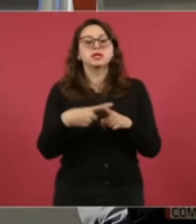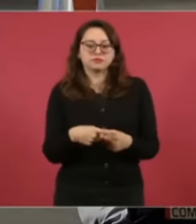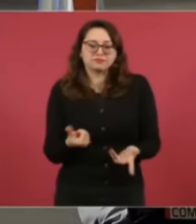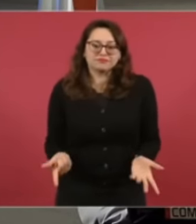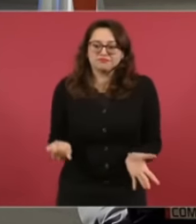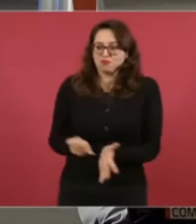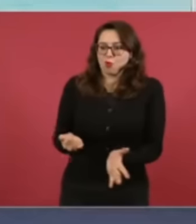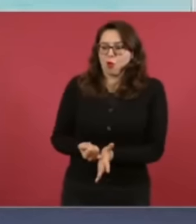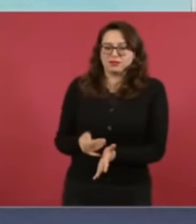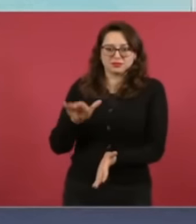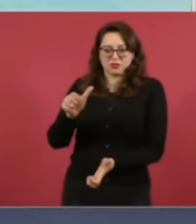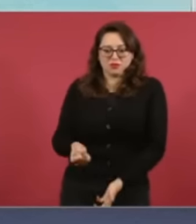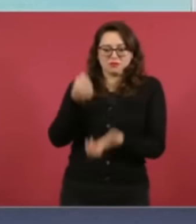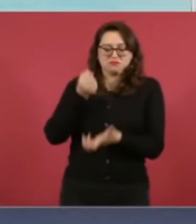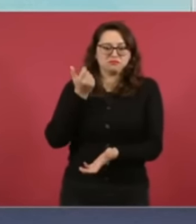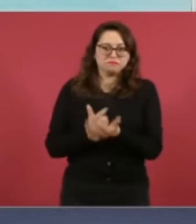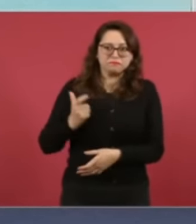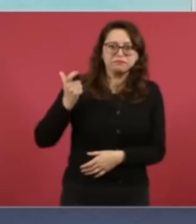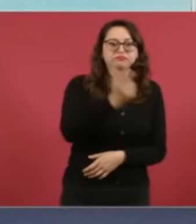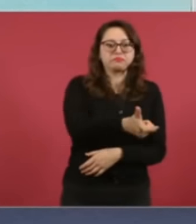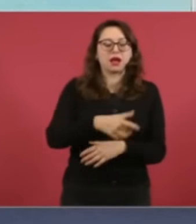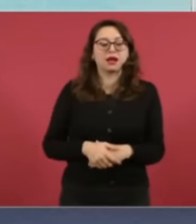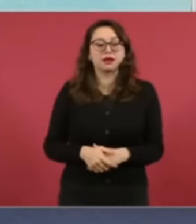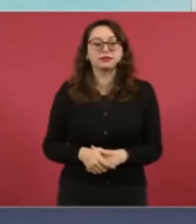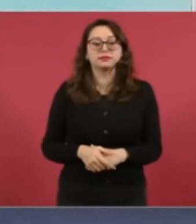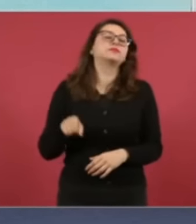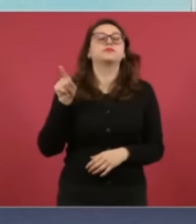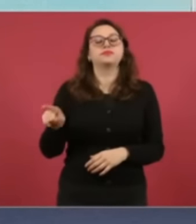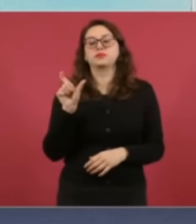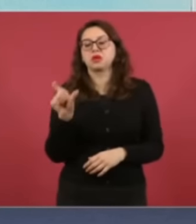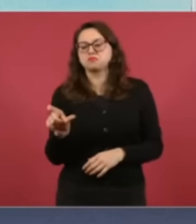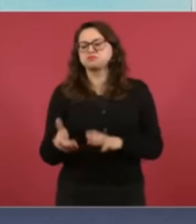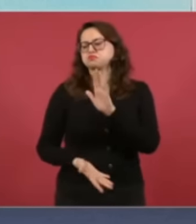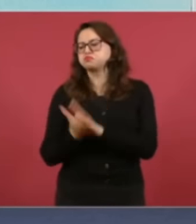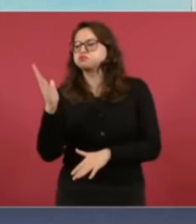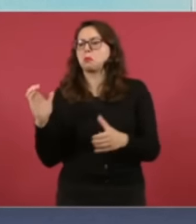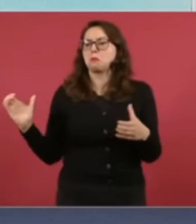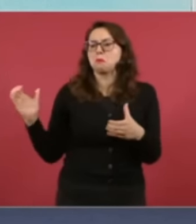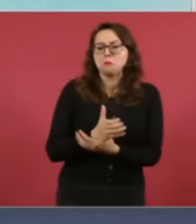pública, que se paga con el presupuesto de todos, para ir a bares.